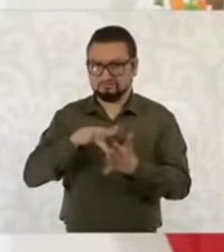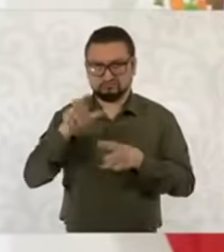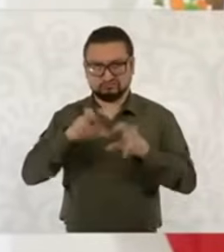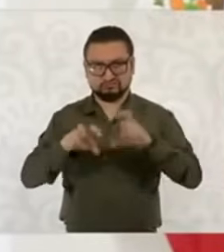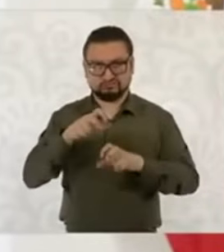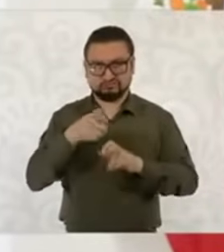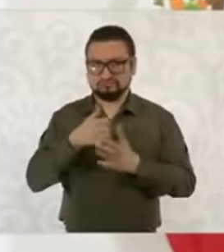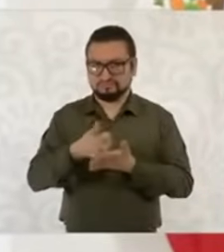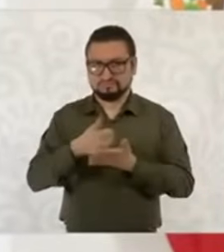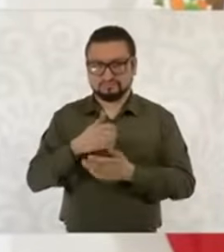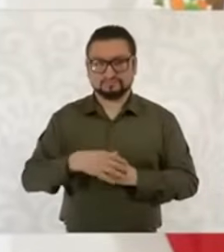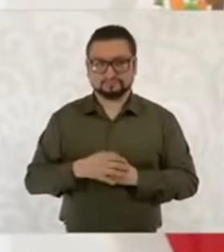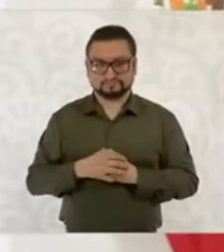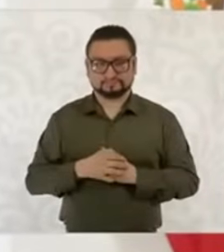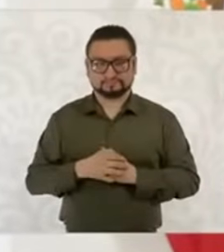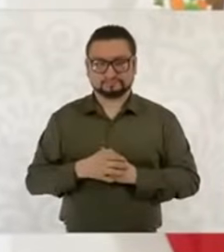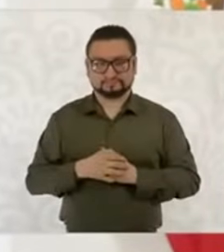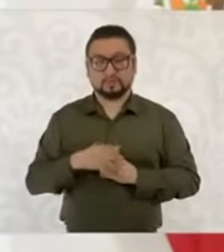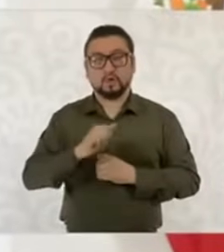favor.